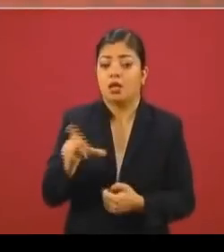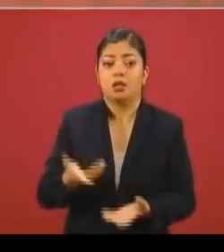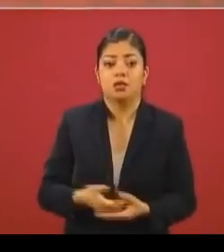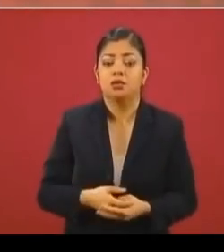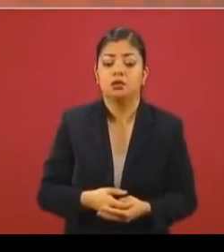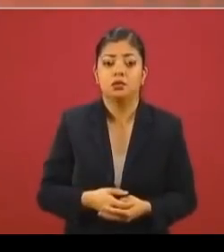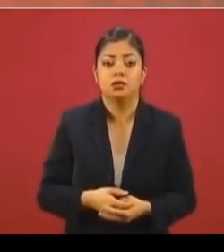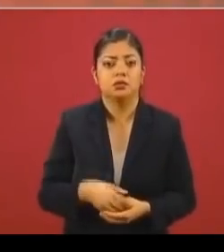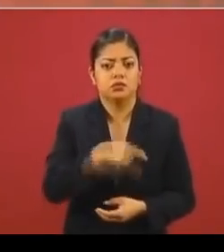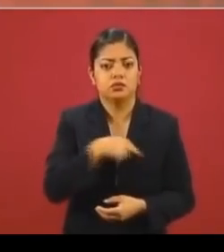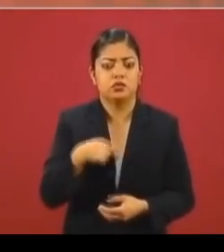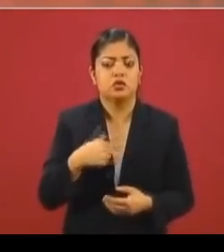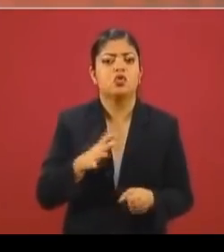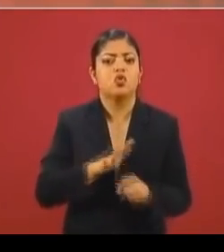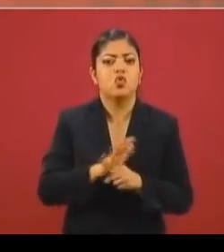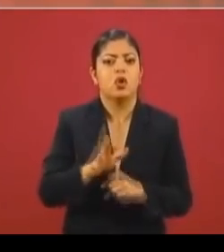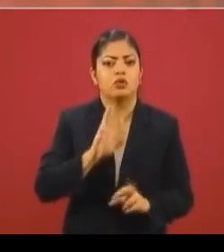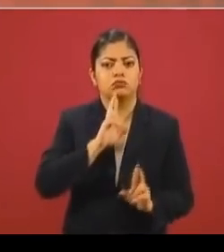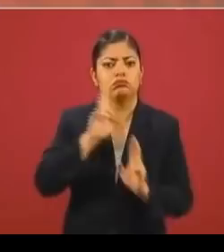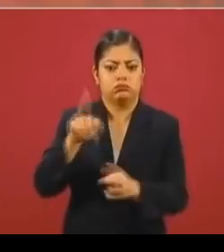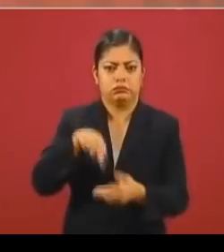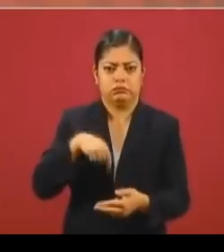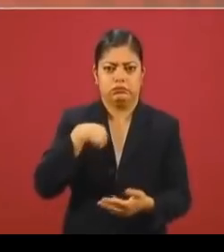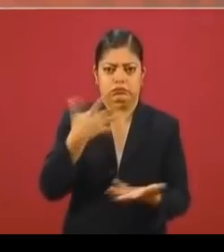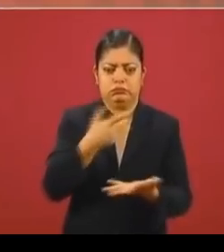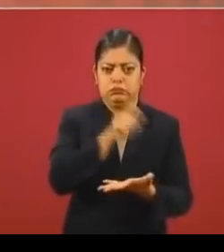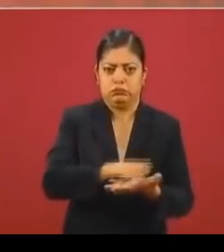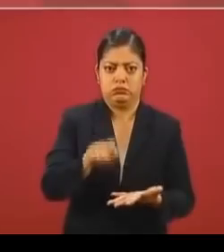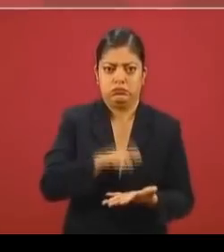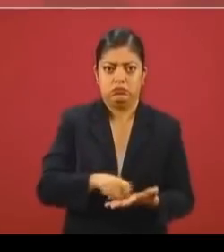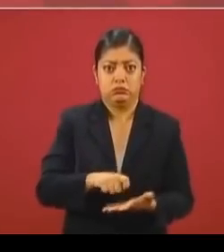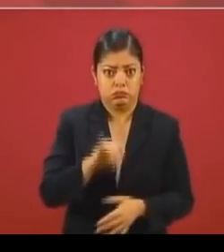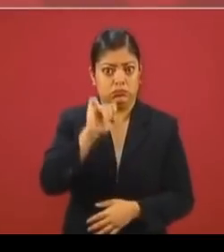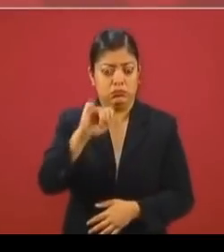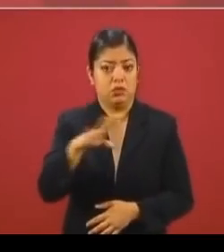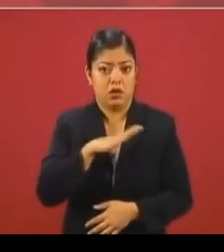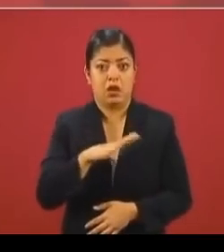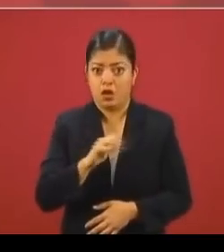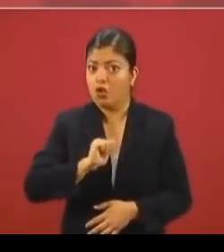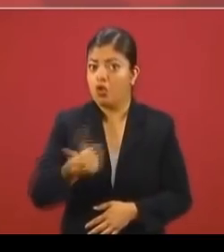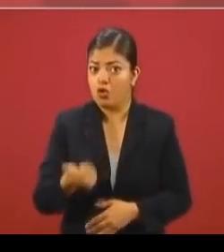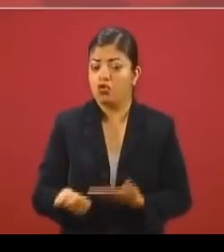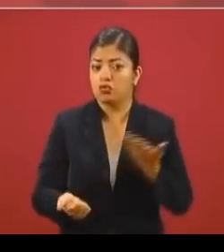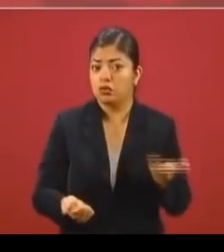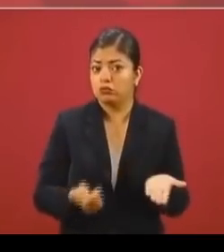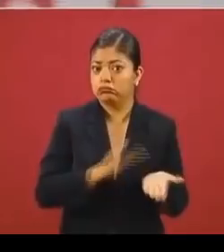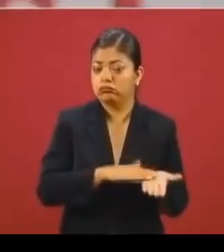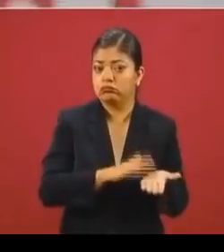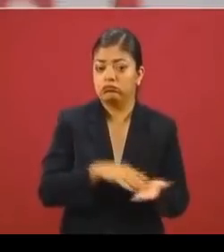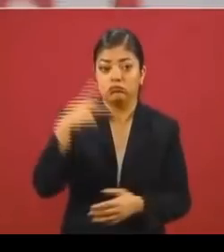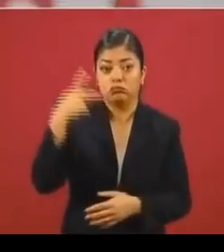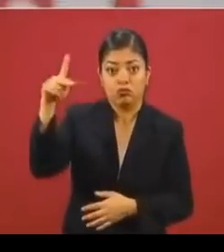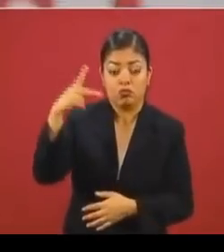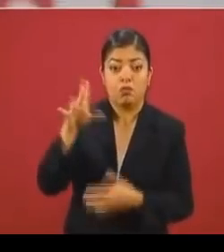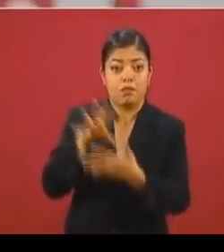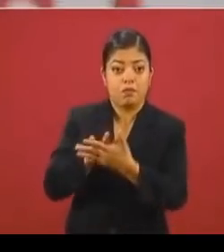¿Qué les estamos respondiendo con este texto? Sí hay de otra. Y tu modelo